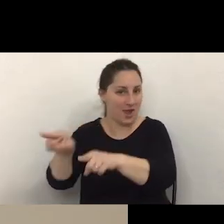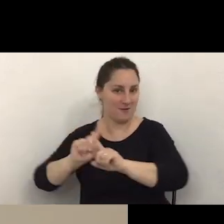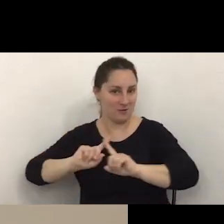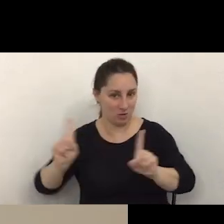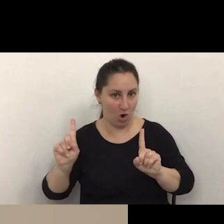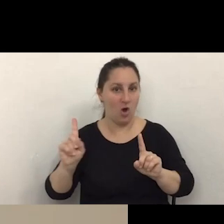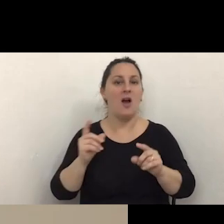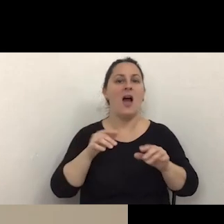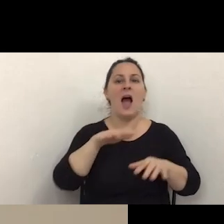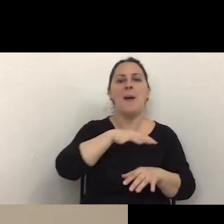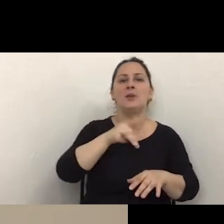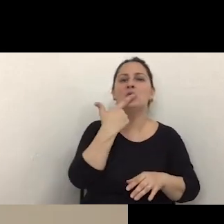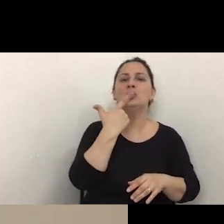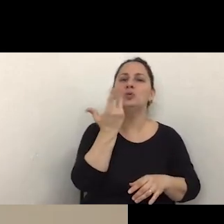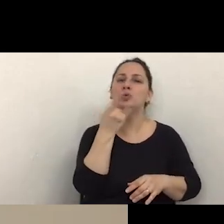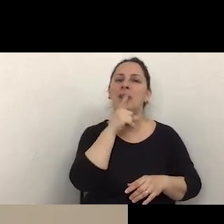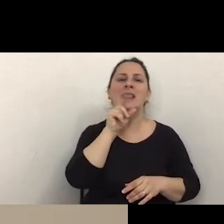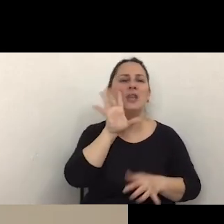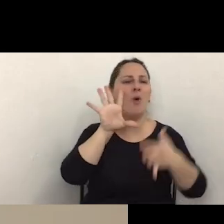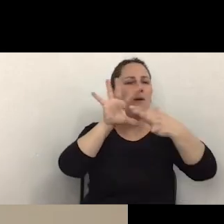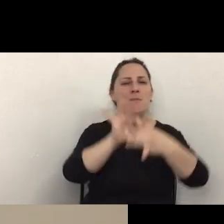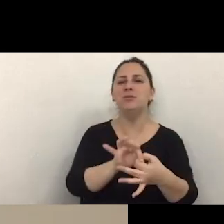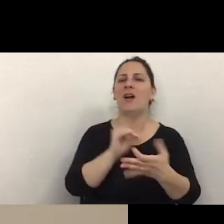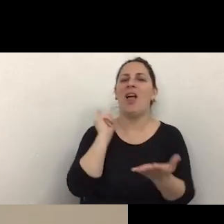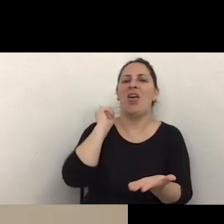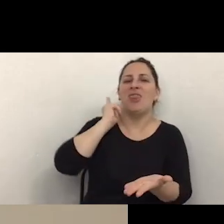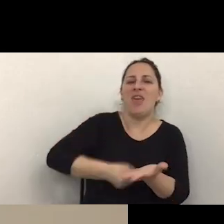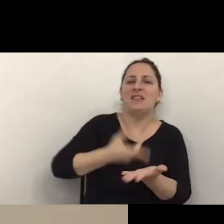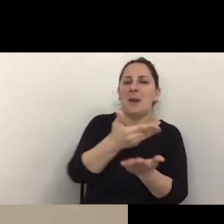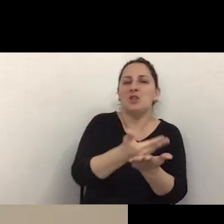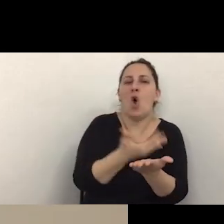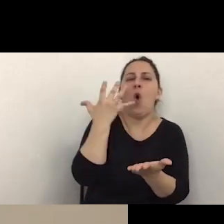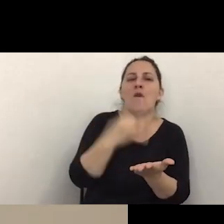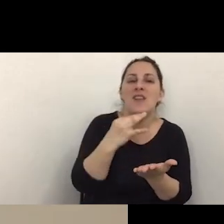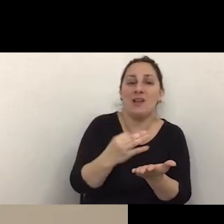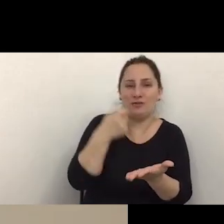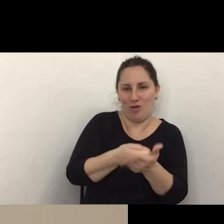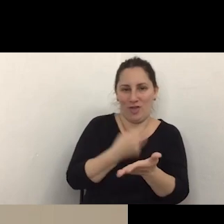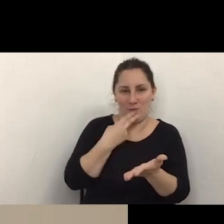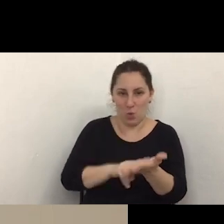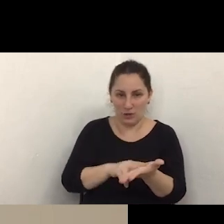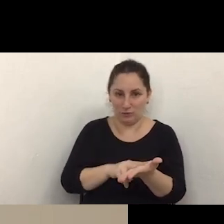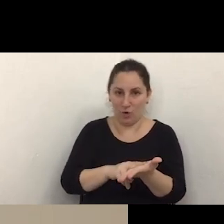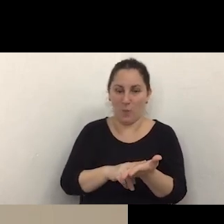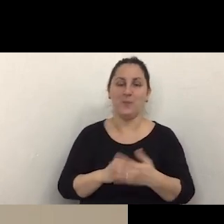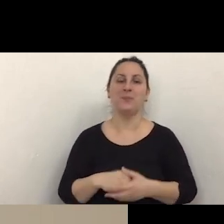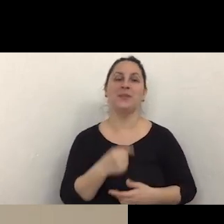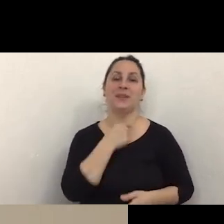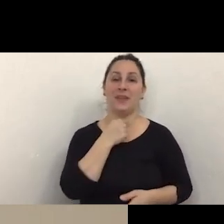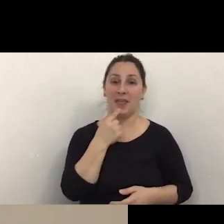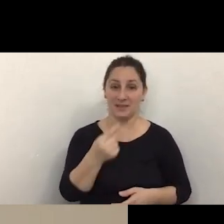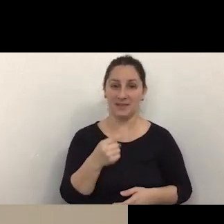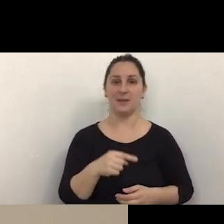ámbito sustantivo tiene que ver con la determinación de la obligación tributaria. Es decir,